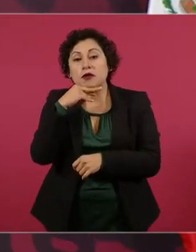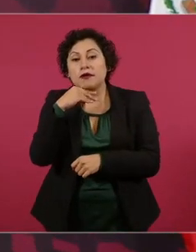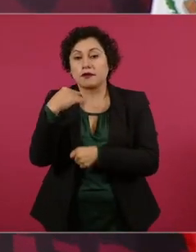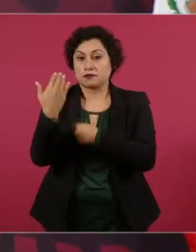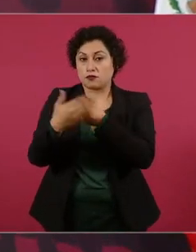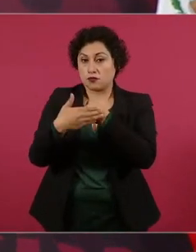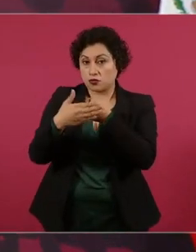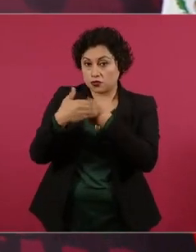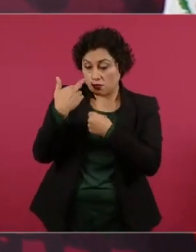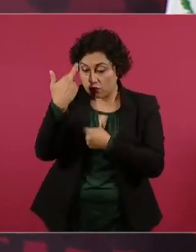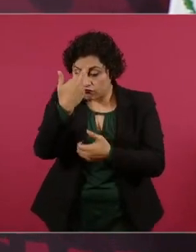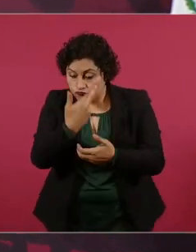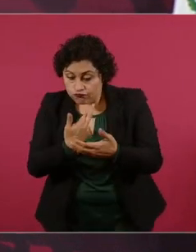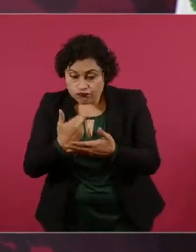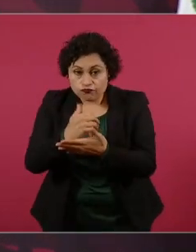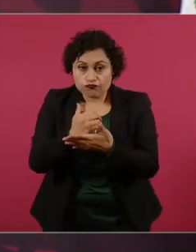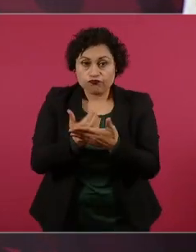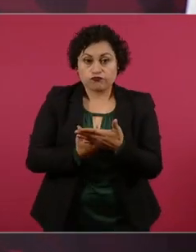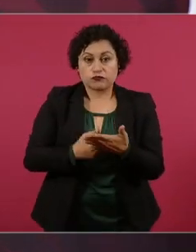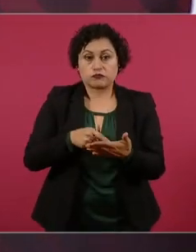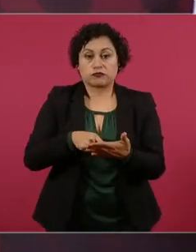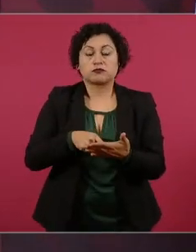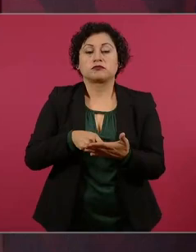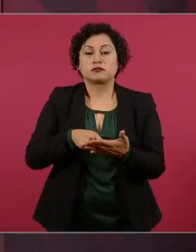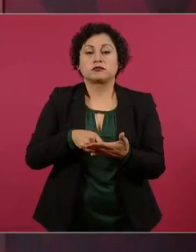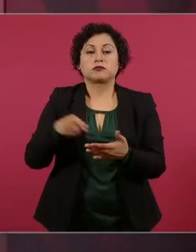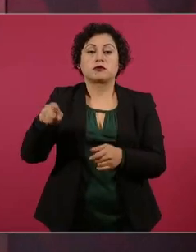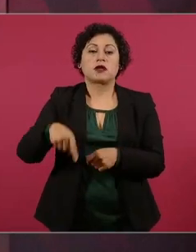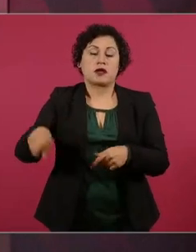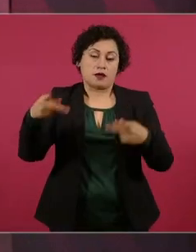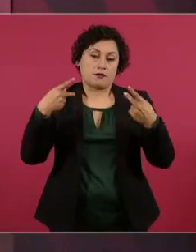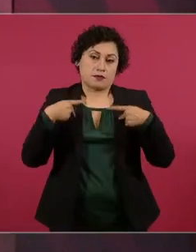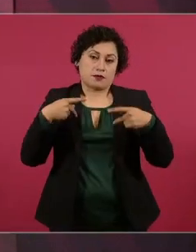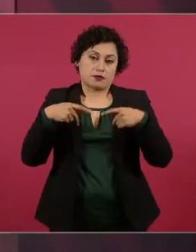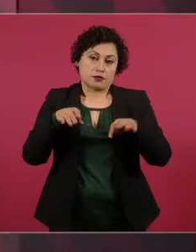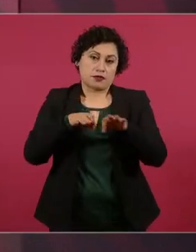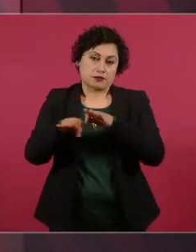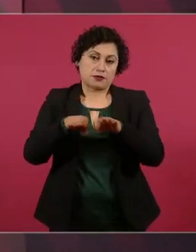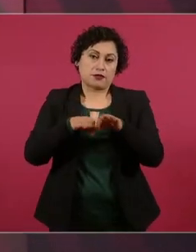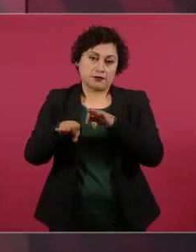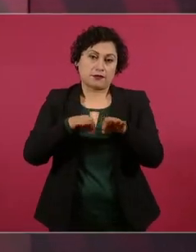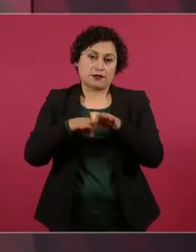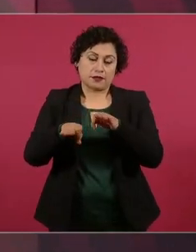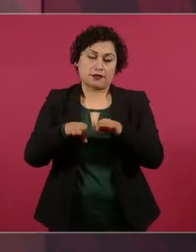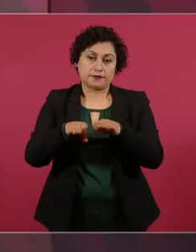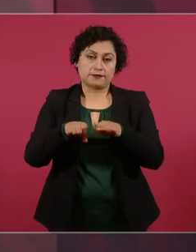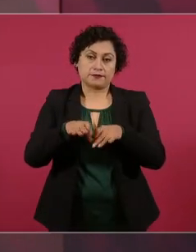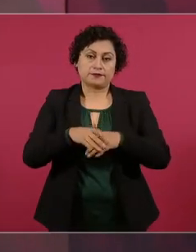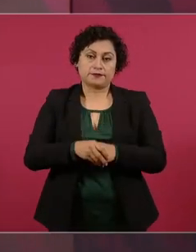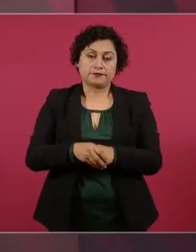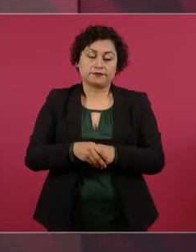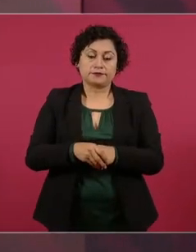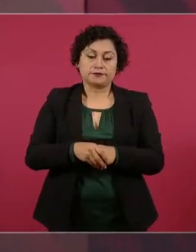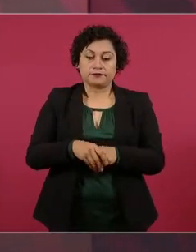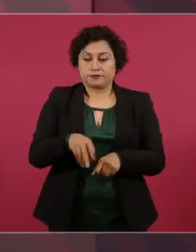Las que trabajan y trabajan en Aeroméxico, hombres,